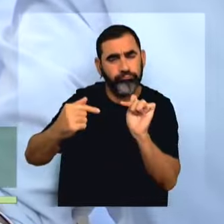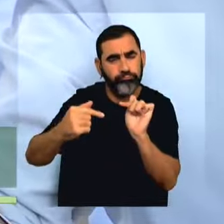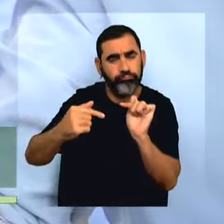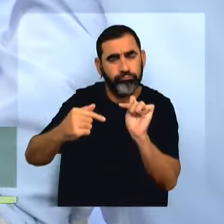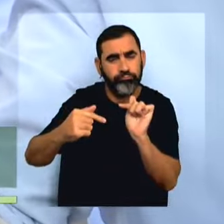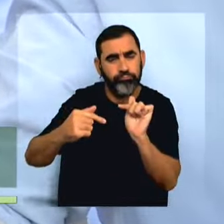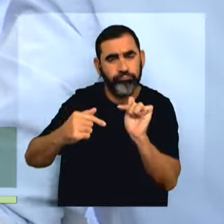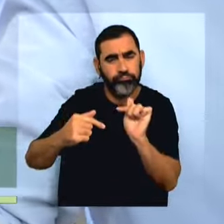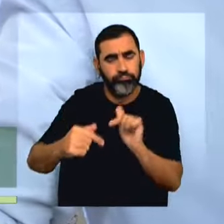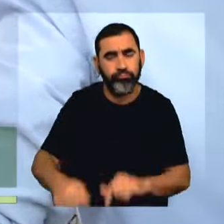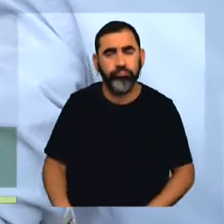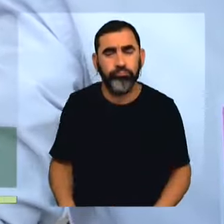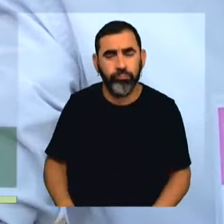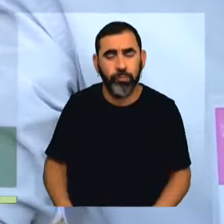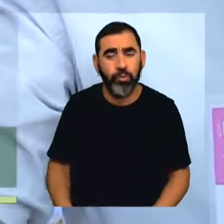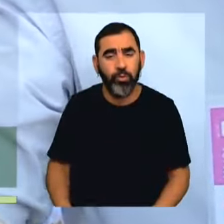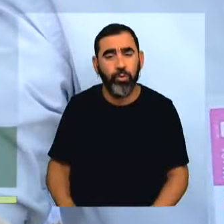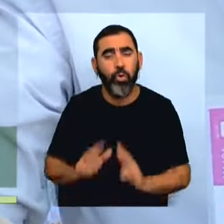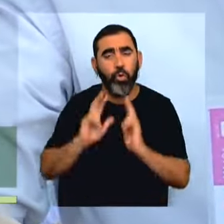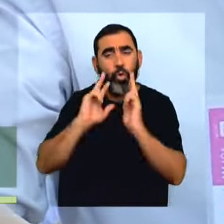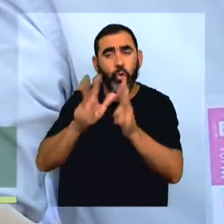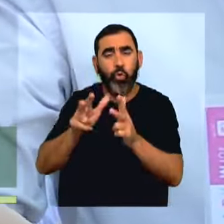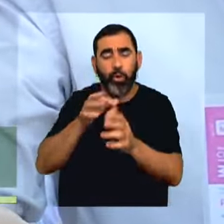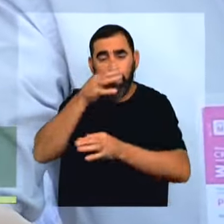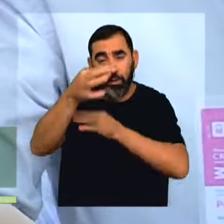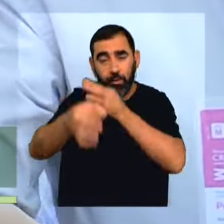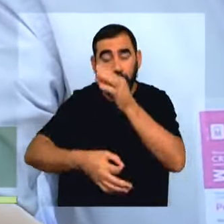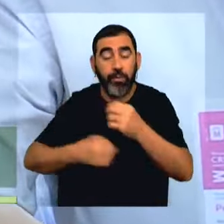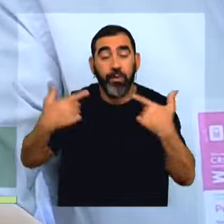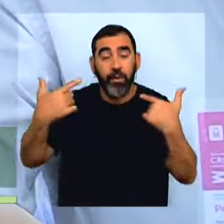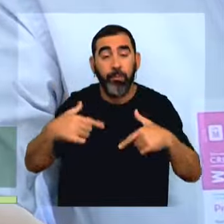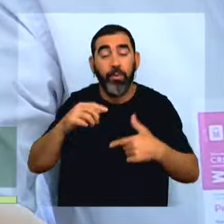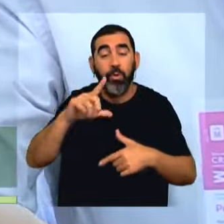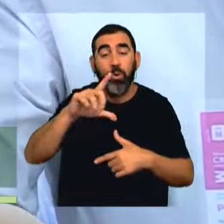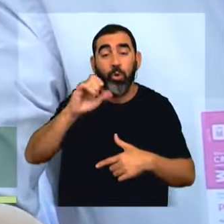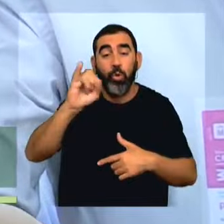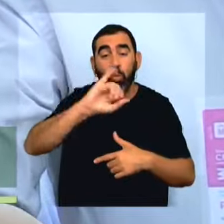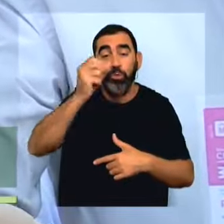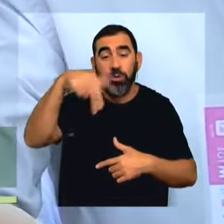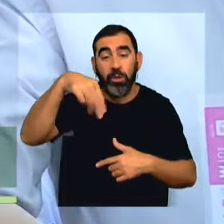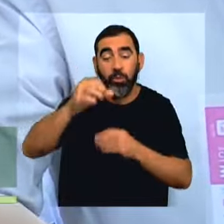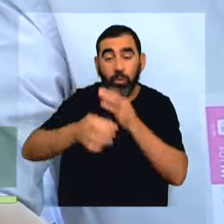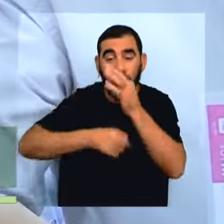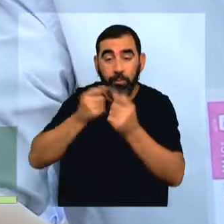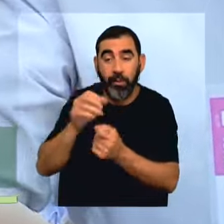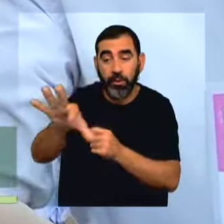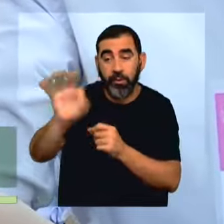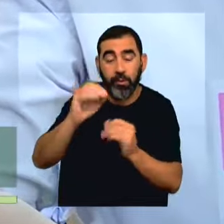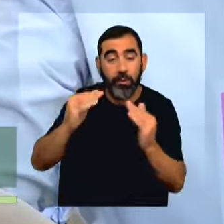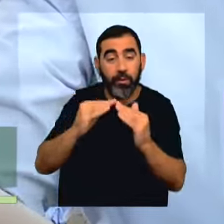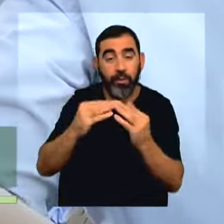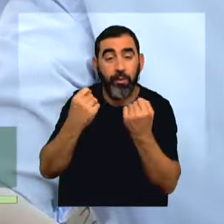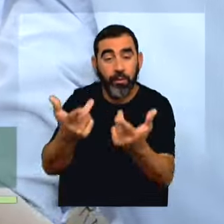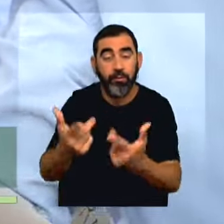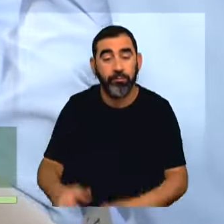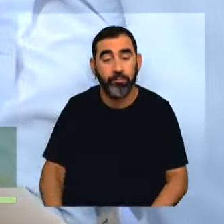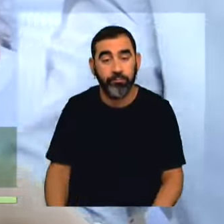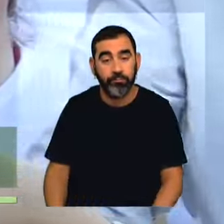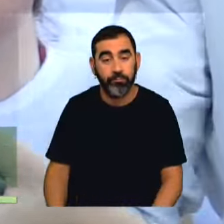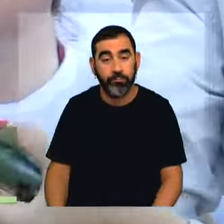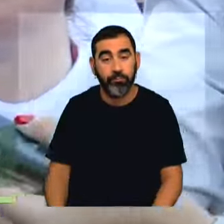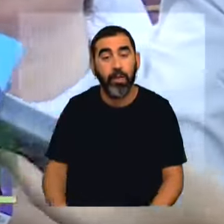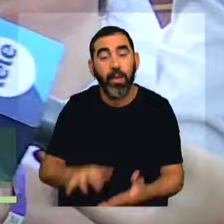los las afirmaciones o las explicaciones del ministro Raúl Lozano para explicar las designaciones directas de moreir no no no